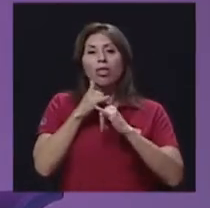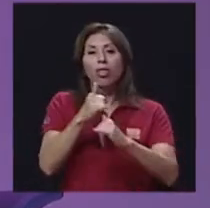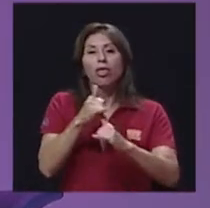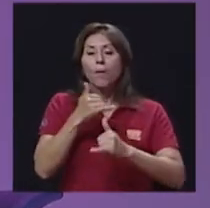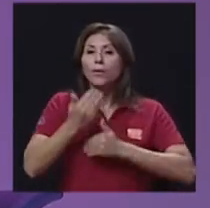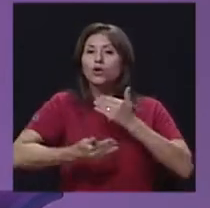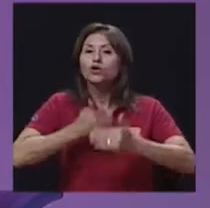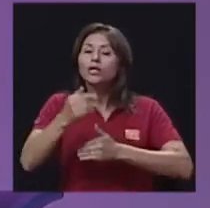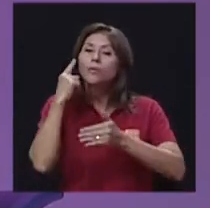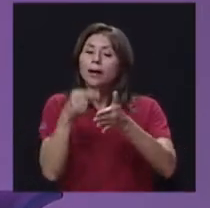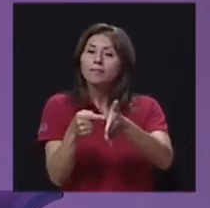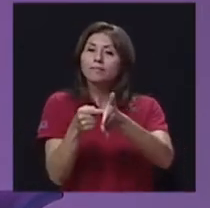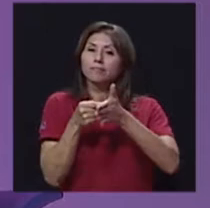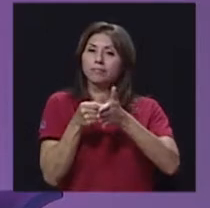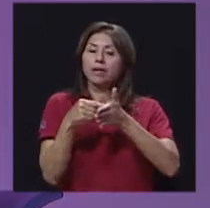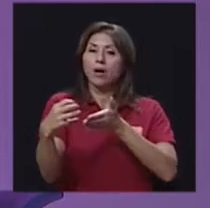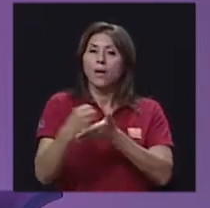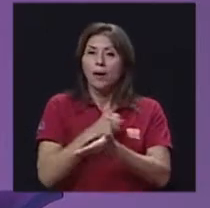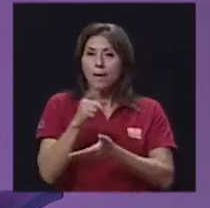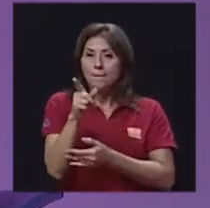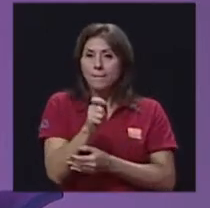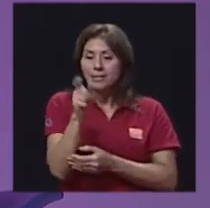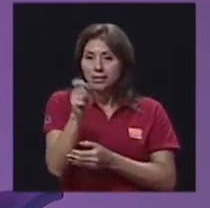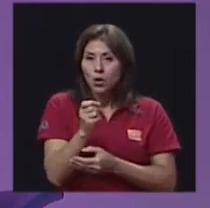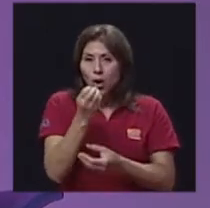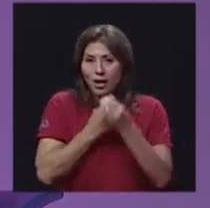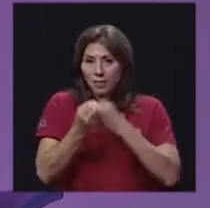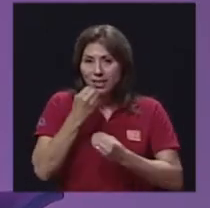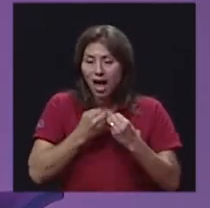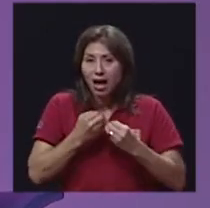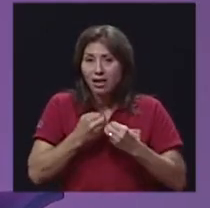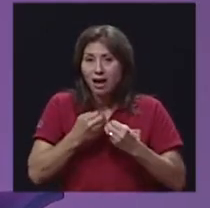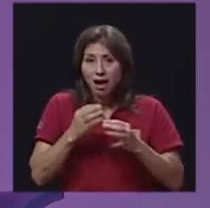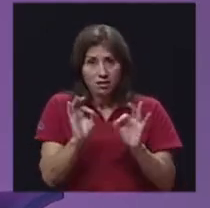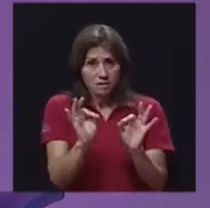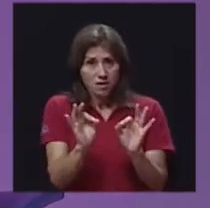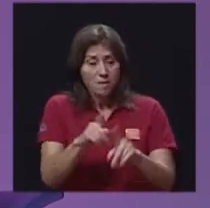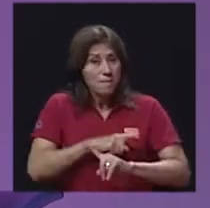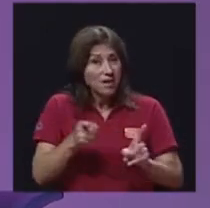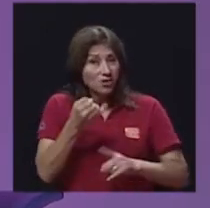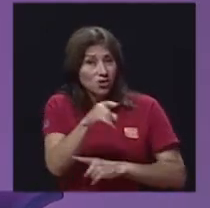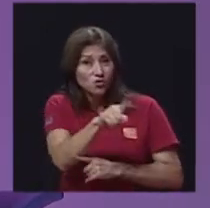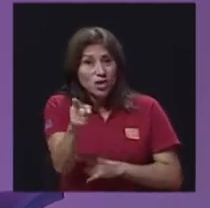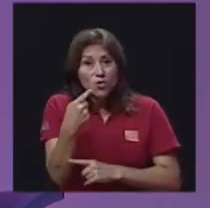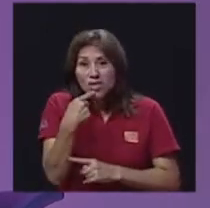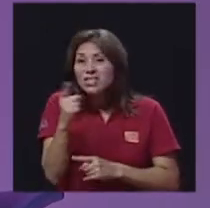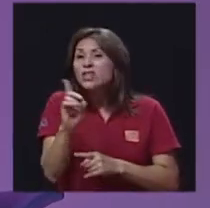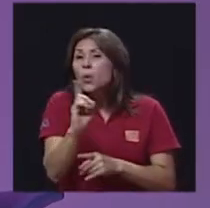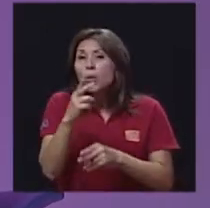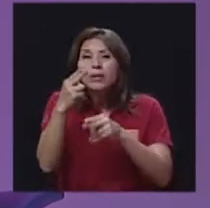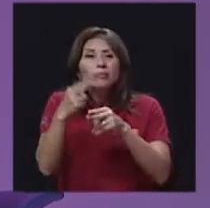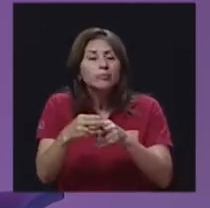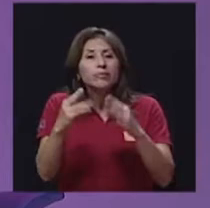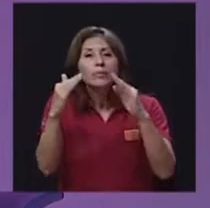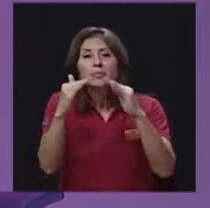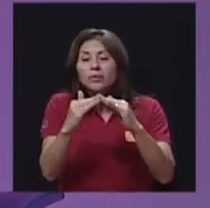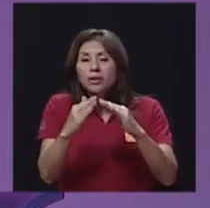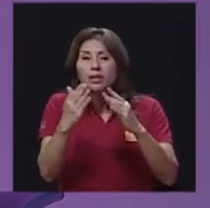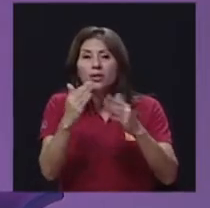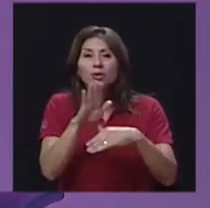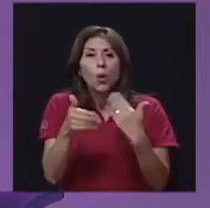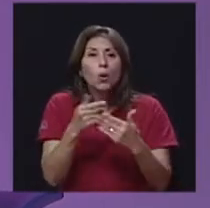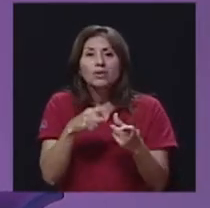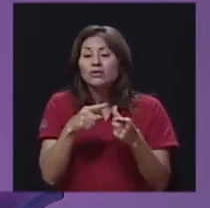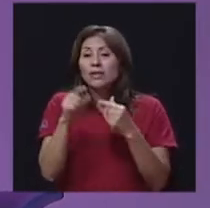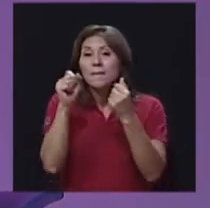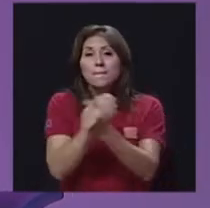si no sabemos dónde está, es imposible, ¿verdad? Es como si no se hubiera siquiera interpuesto el proceso. Entonces aquí